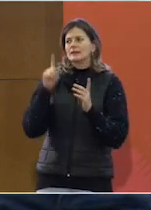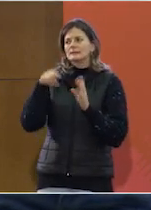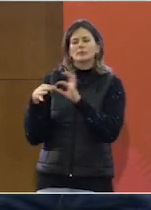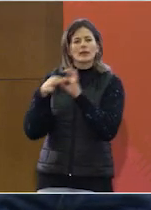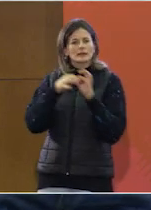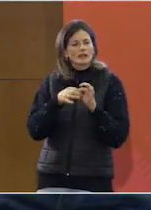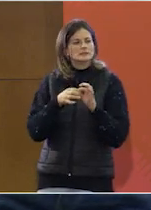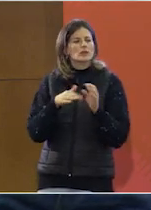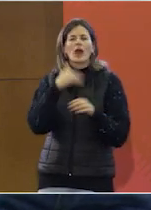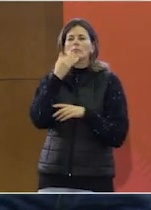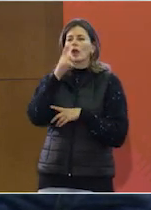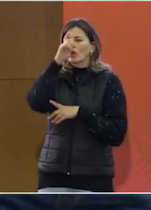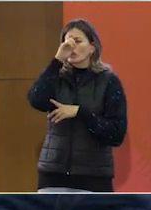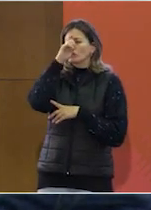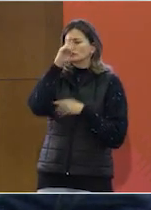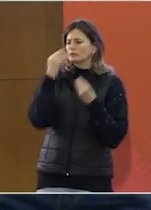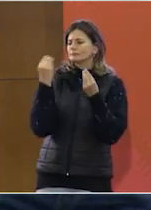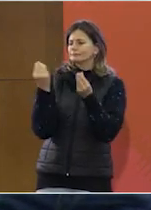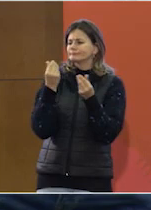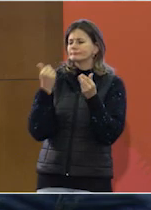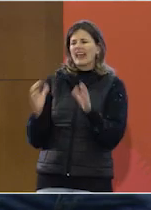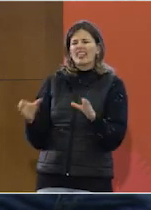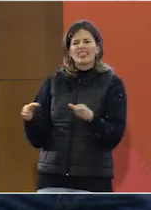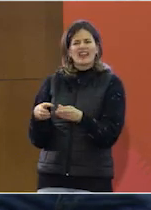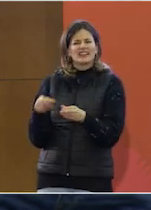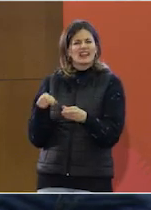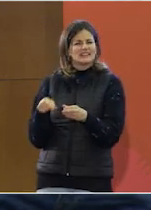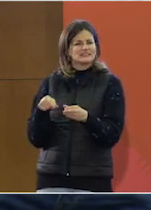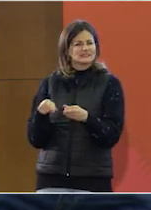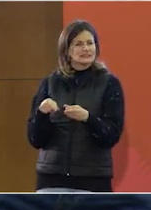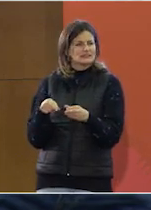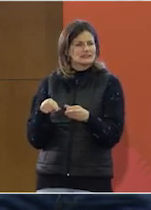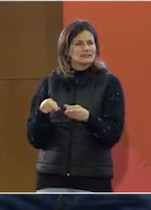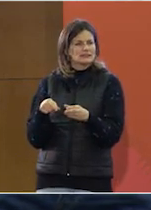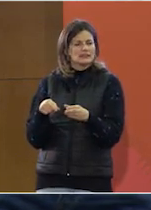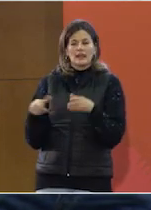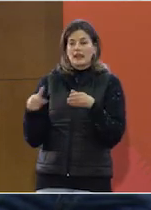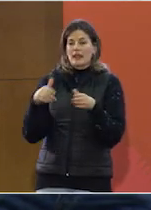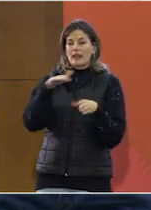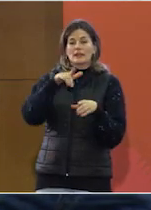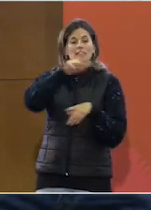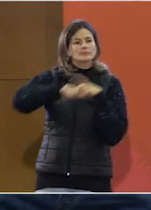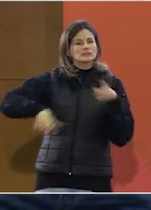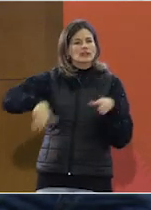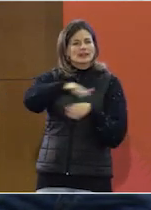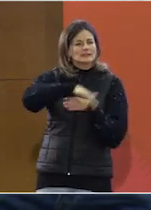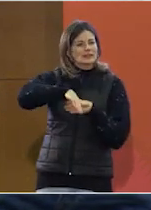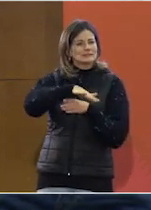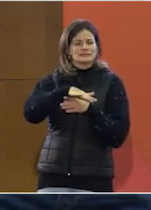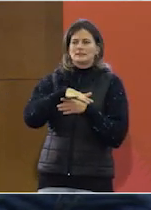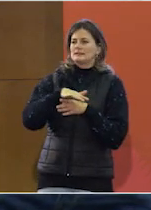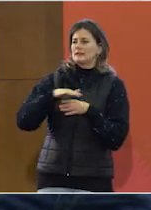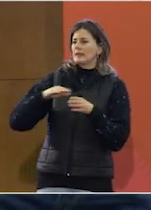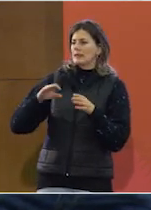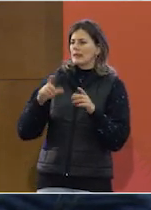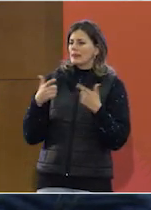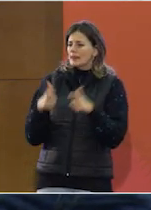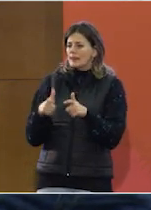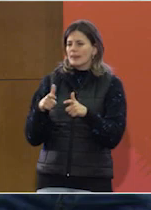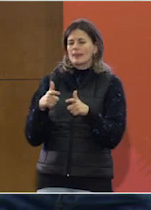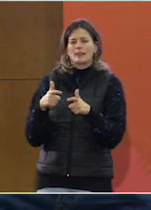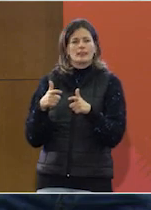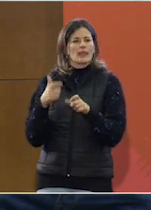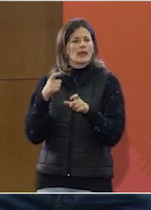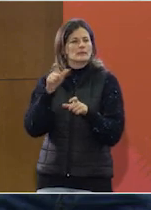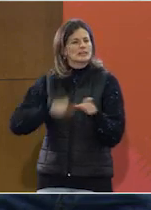se llama instinto de clase. La gente de los barrios y pueblos de la clase trabajadora tiene un